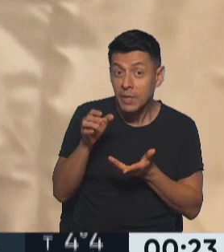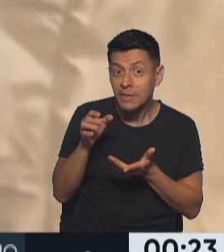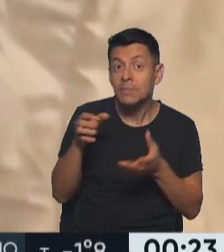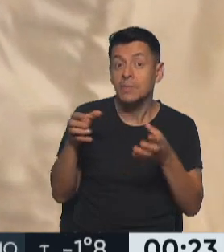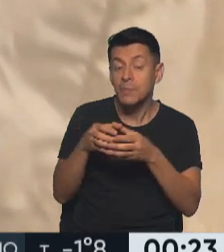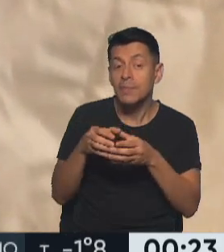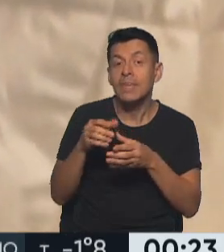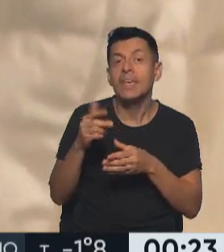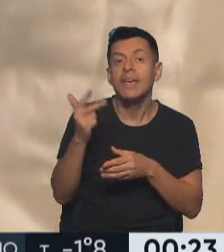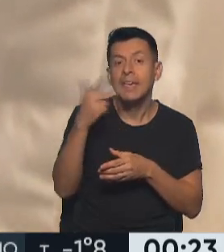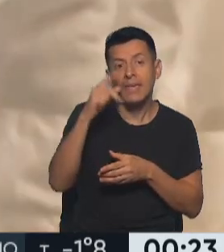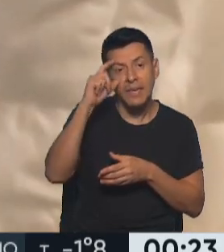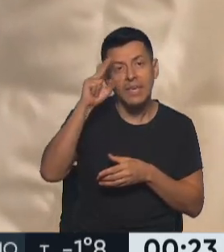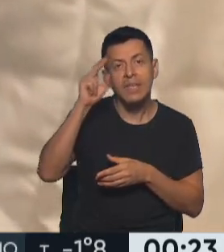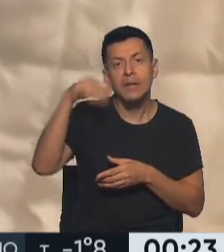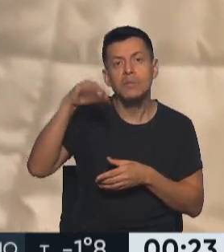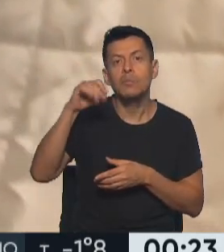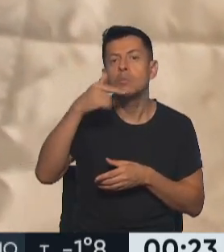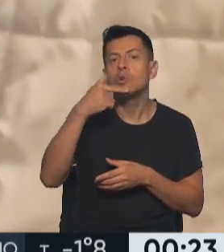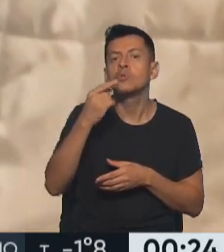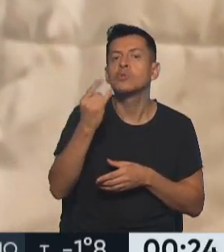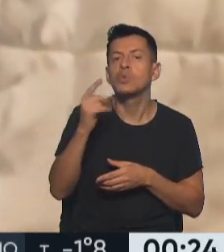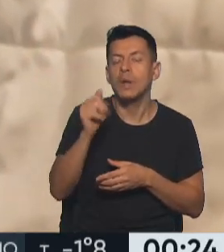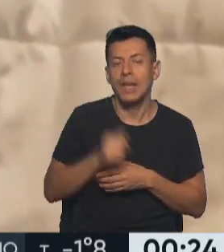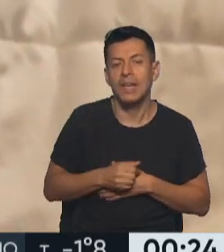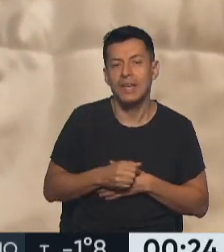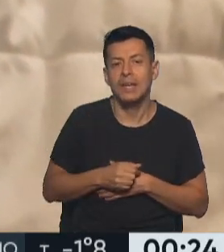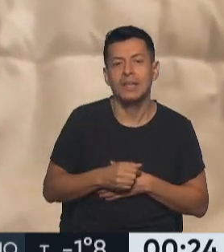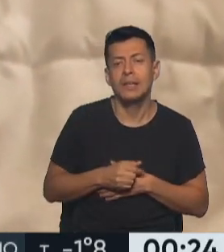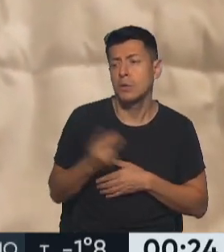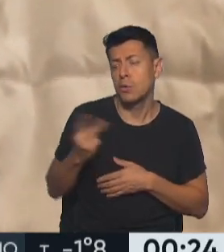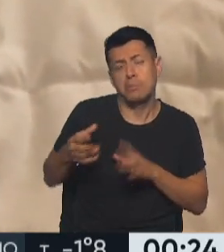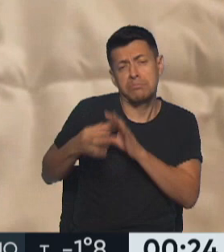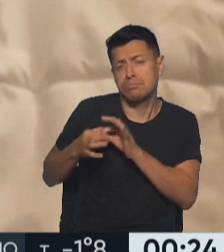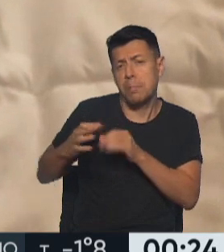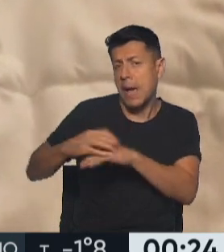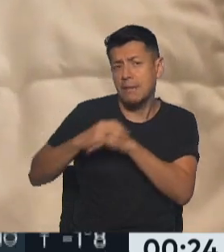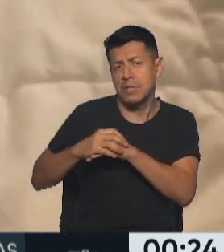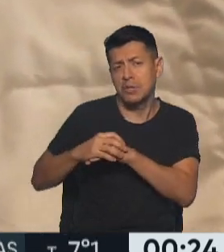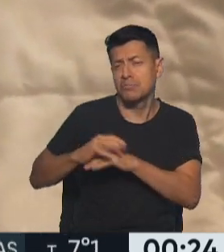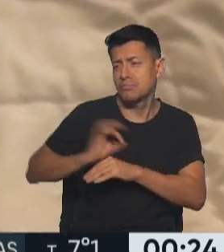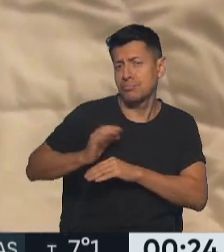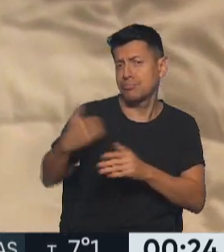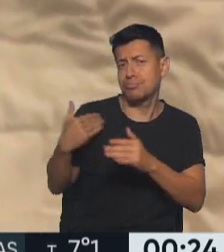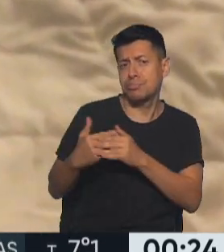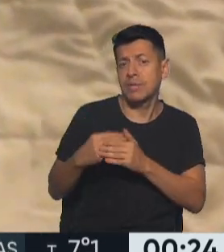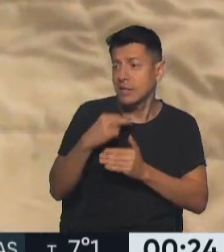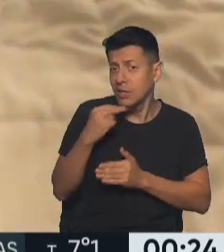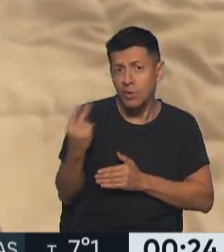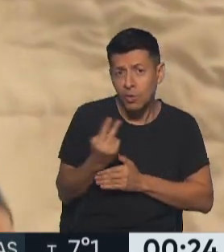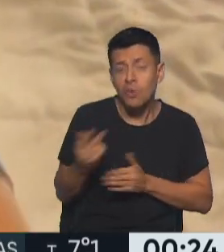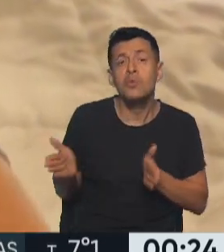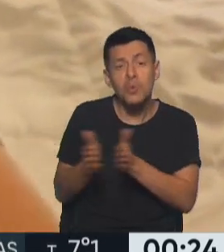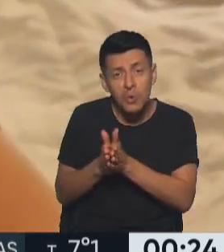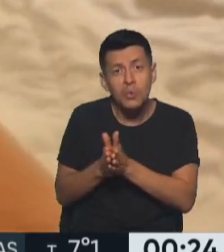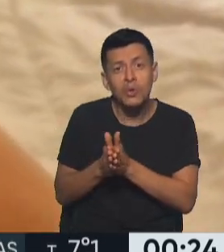Descueve. Y bueno, quedamos muy amigos en la vida, además, nuestros hijos fueron al jardín juntos.